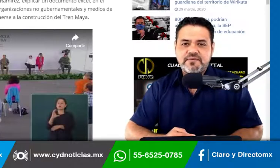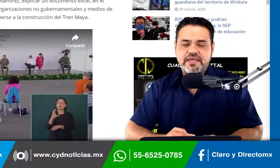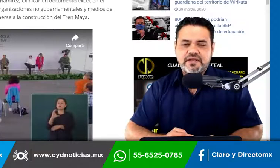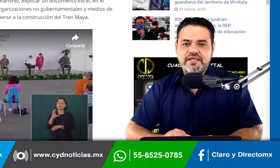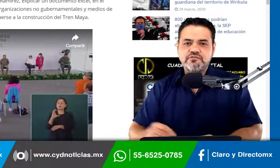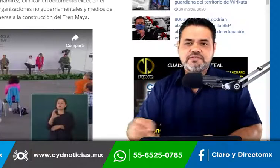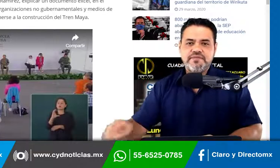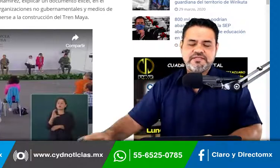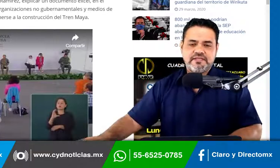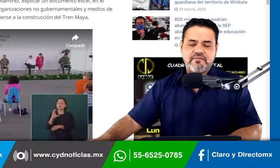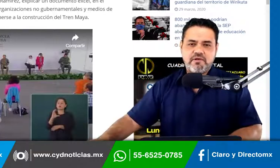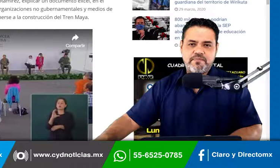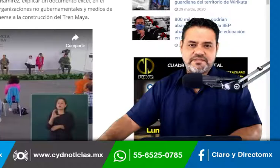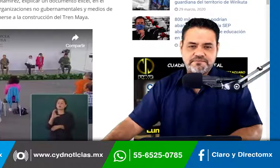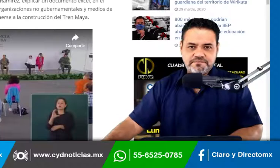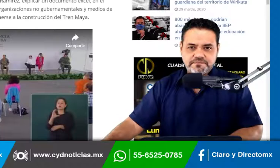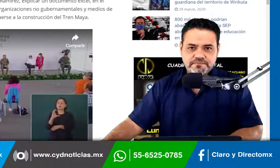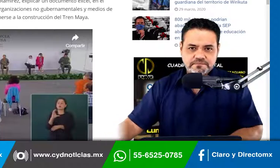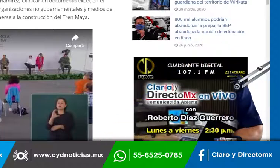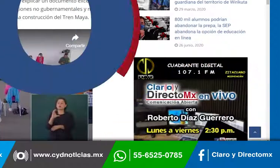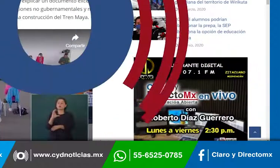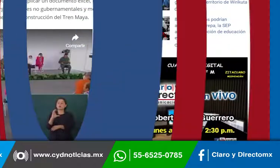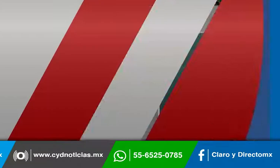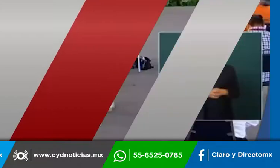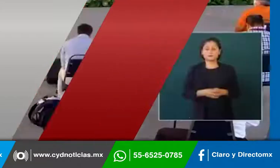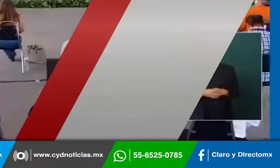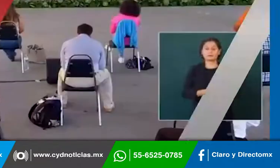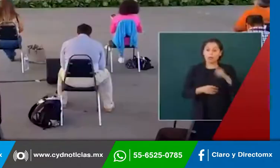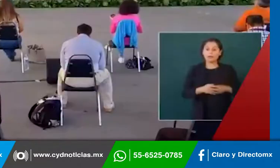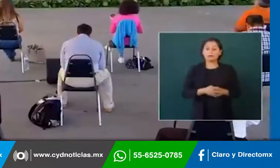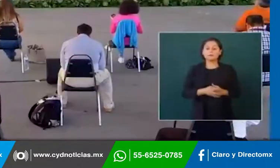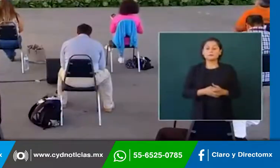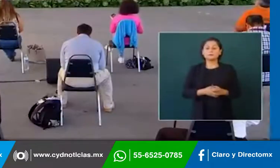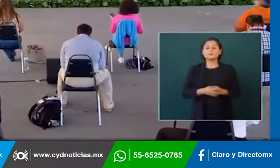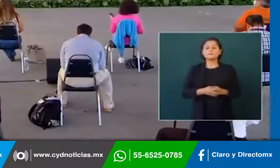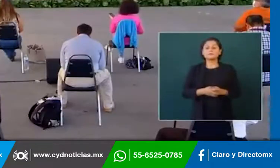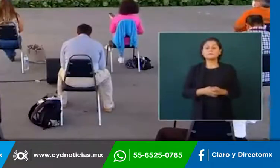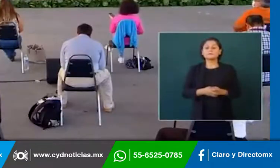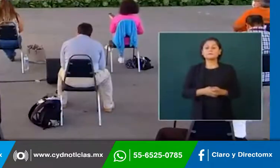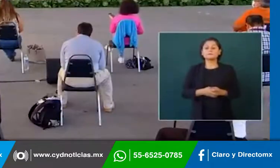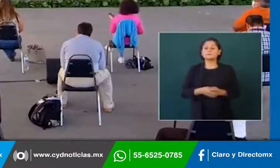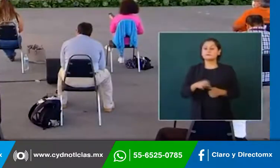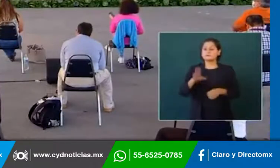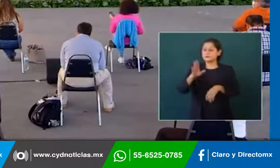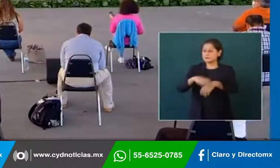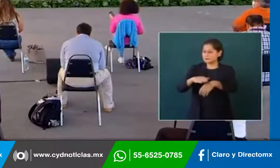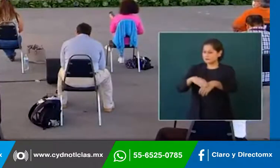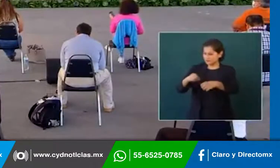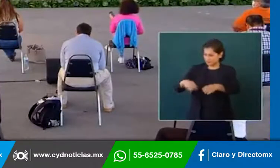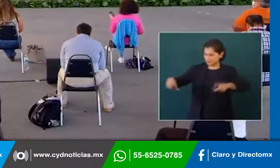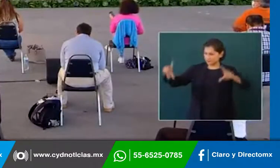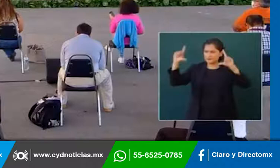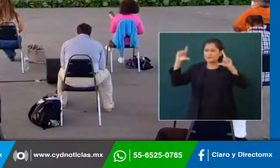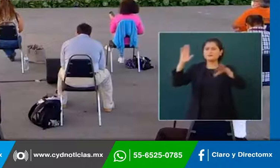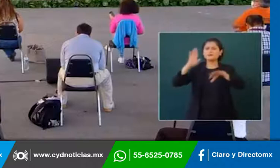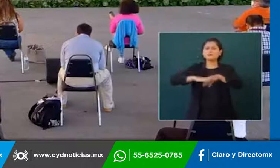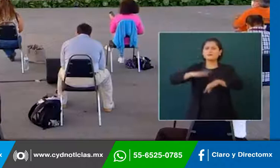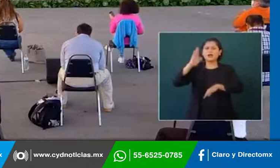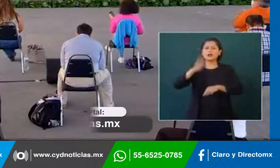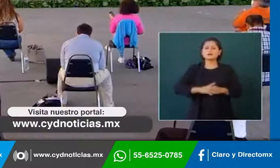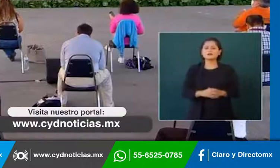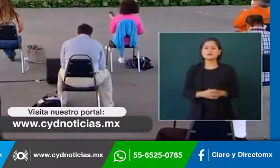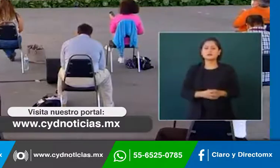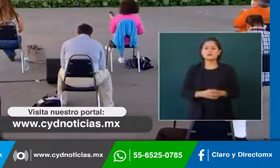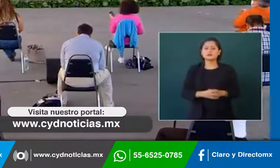y leyó esta mañana Jesús Ramírez en Tamaulipas. ¿Por qué no lo explicas? ¿No está más grande? No, pero se puede, digo, en